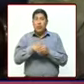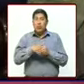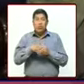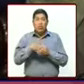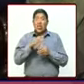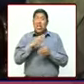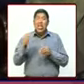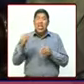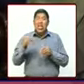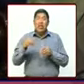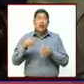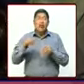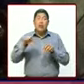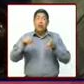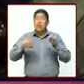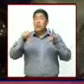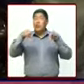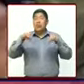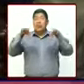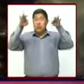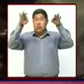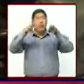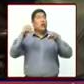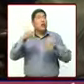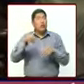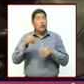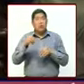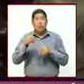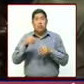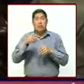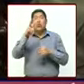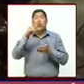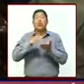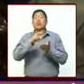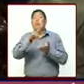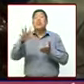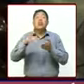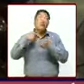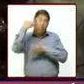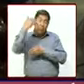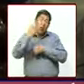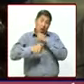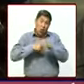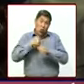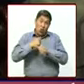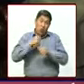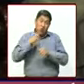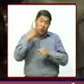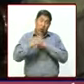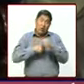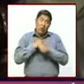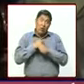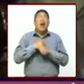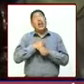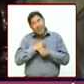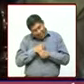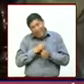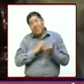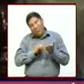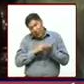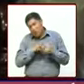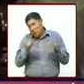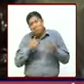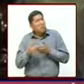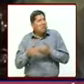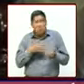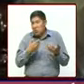y también para las elecciones, ¿no?, del 2025. Bueno, eso está lejos todavía. Sí, falta todavía,